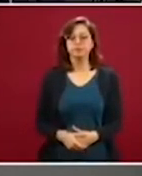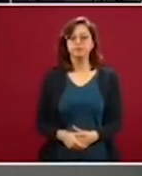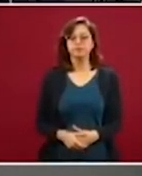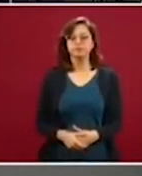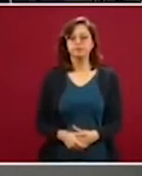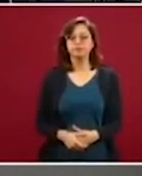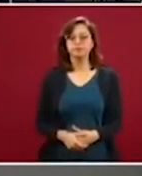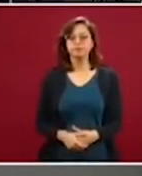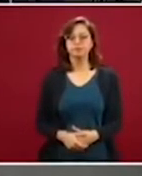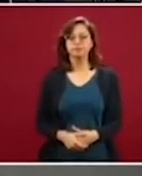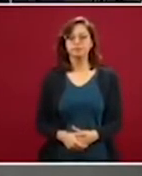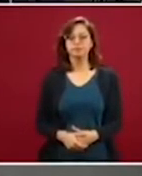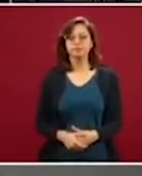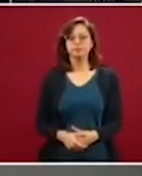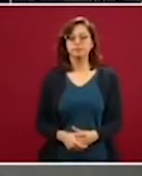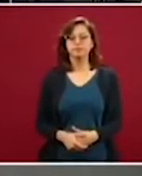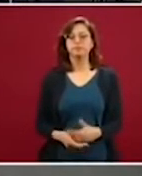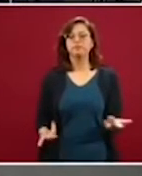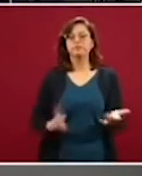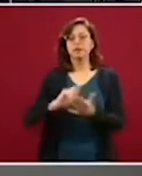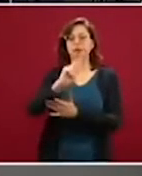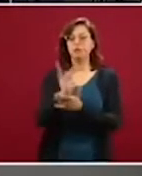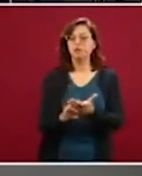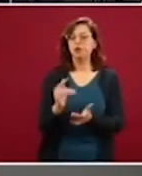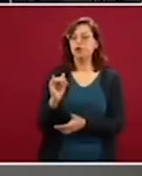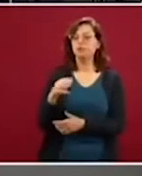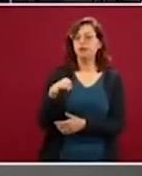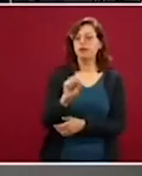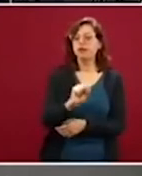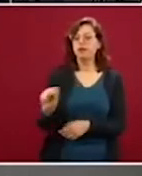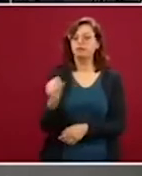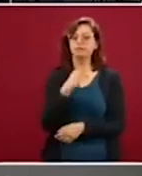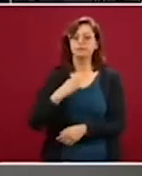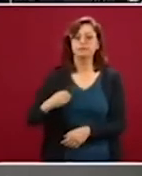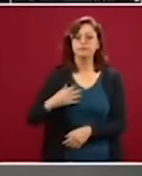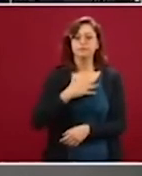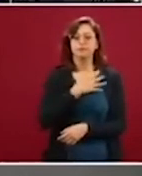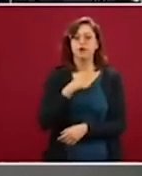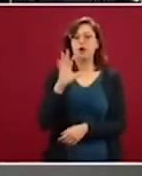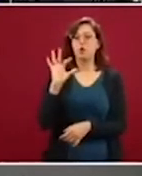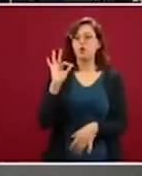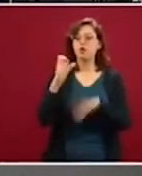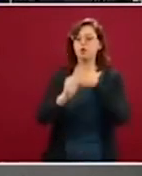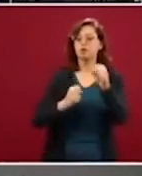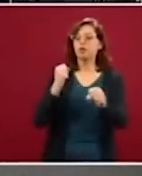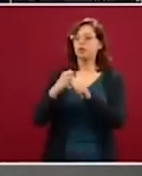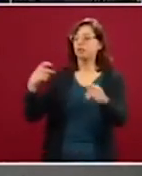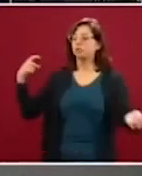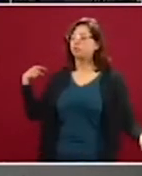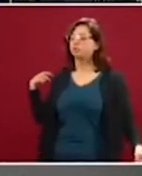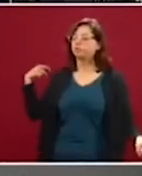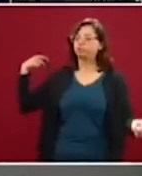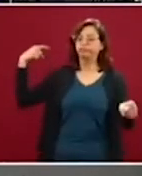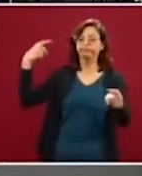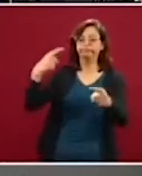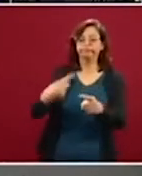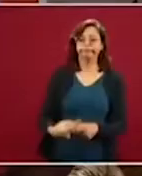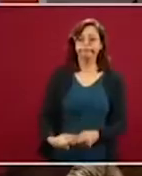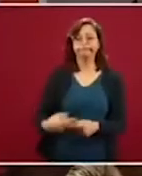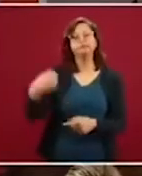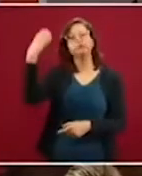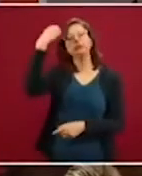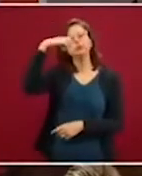en el programa y bienestar es un programa del gobierno federal que tiene 40 años de experiencia y de ahí que ha dado